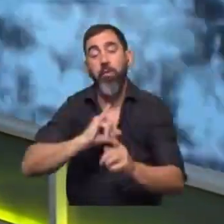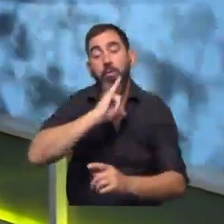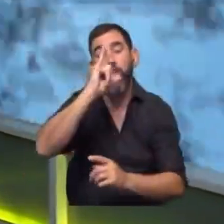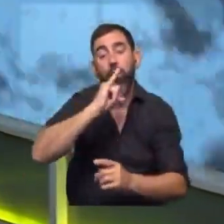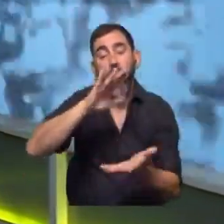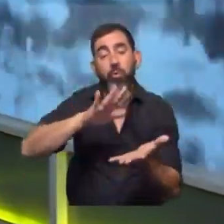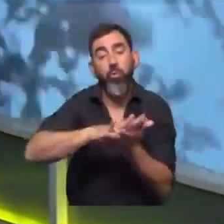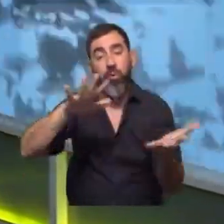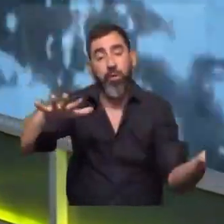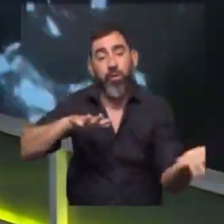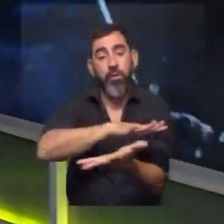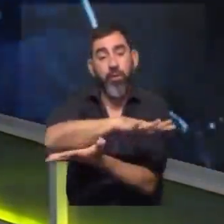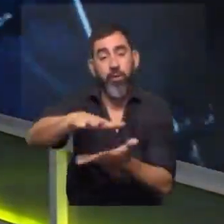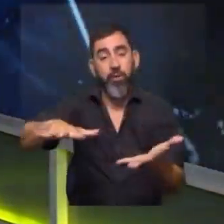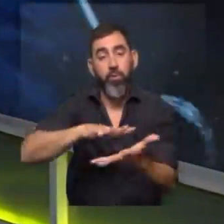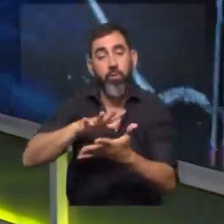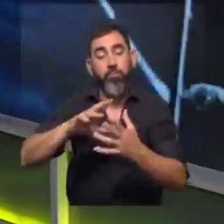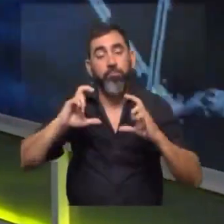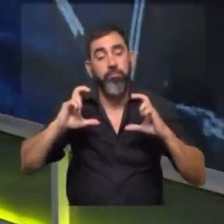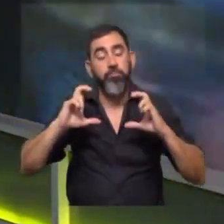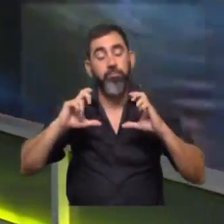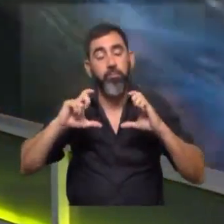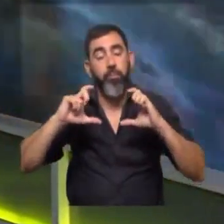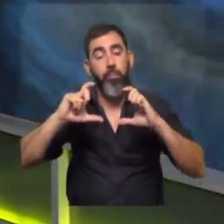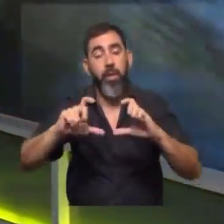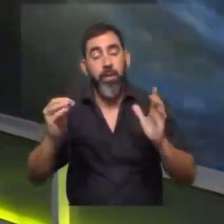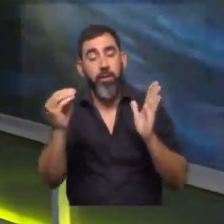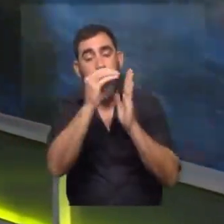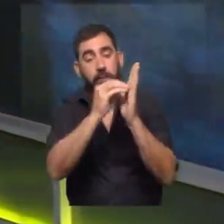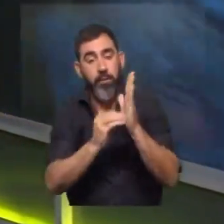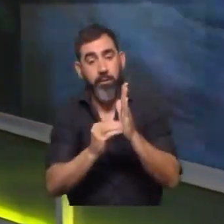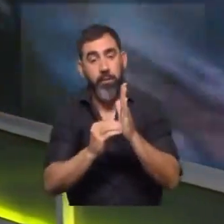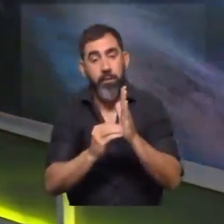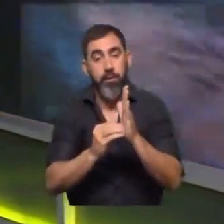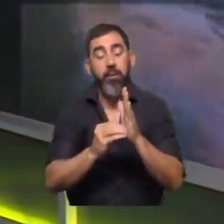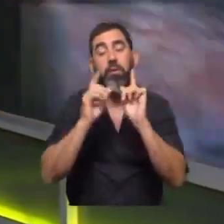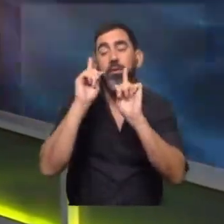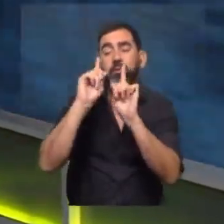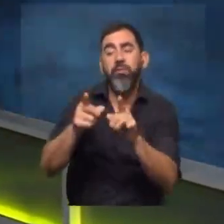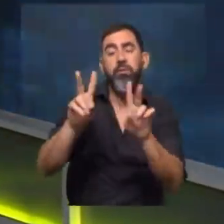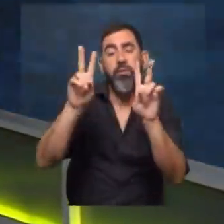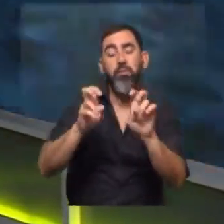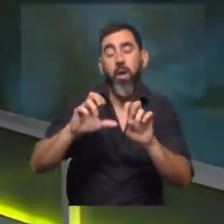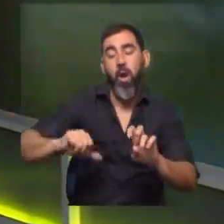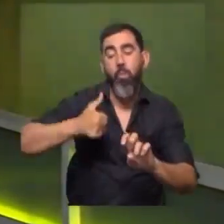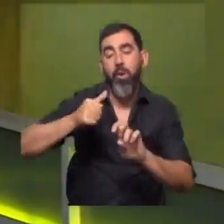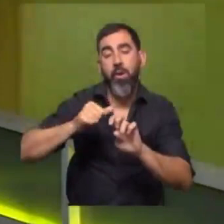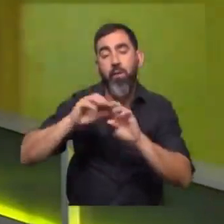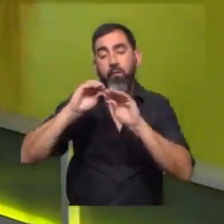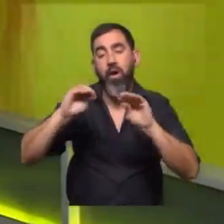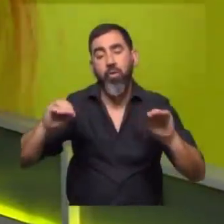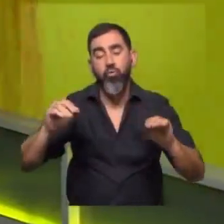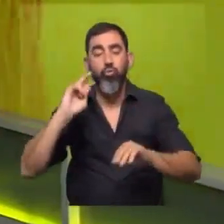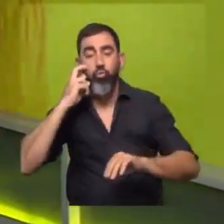la situación de las patentes y los registros en nuestro país y vamos a conocer a una startup que aprovecha los residuos de la industria